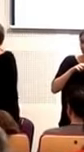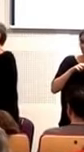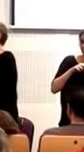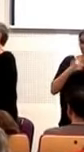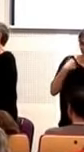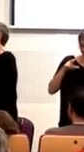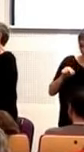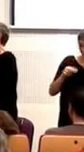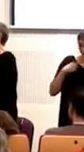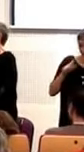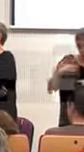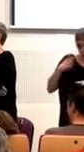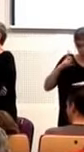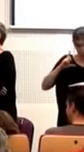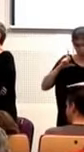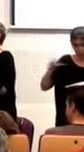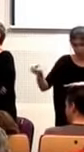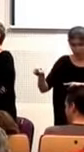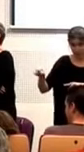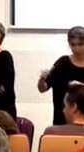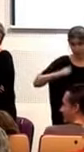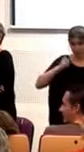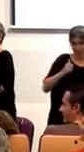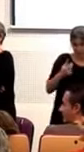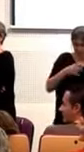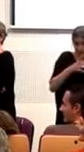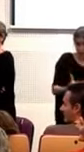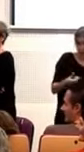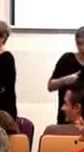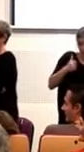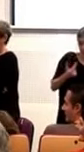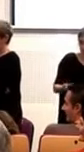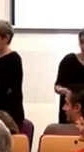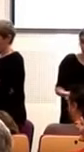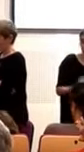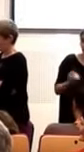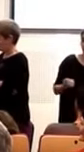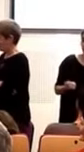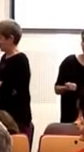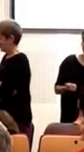Mirad que luego ya nos vamos todos y no vais a poder preguntar nada.